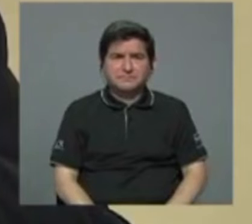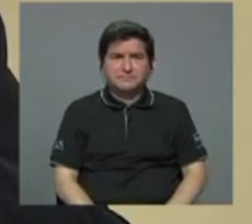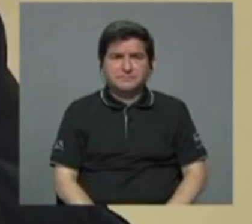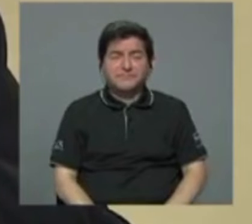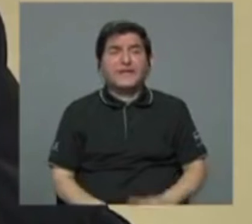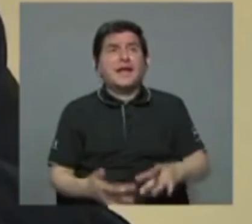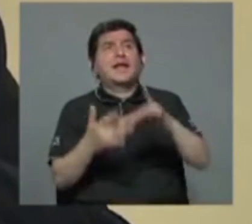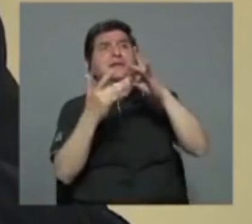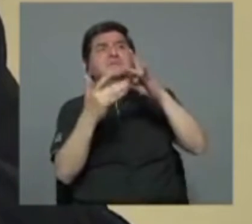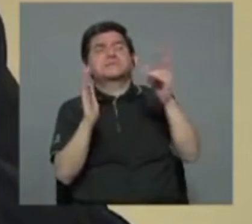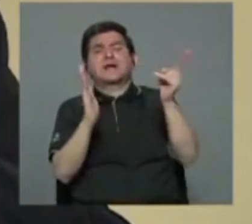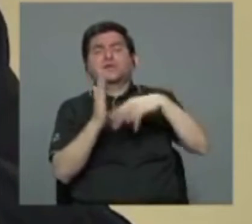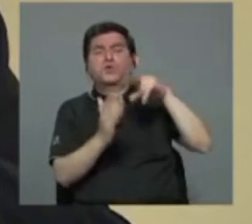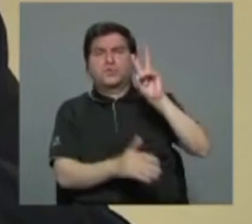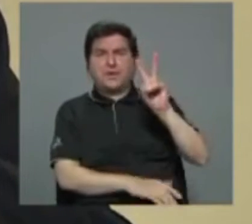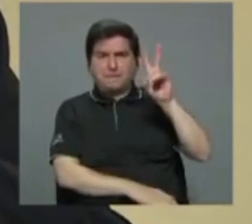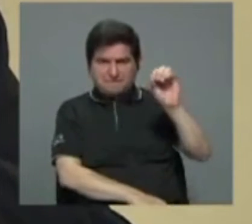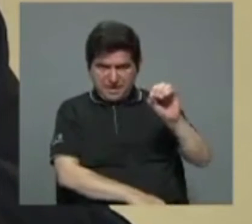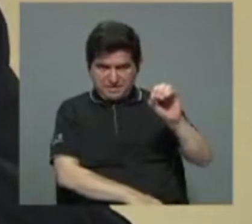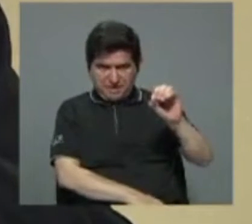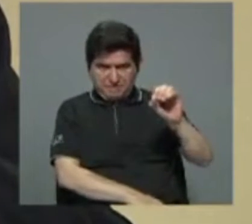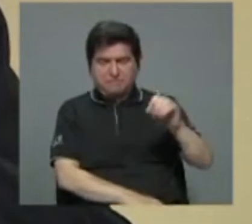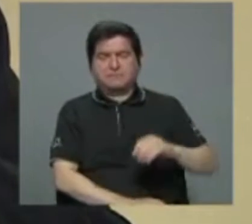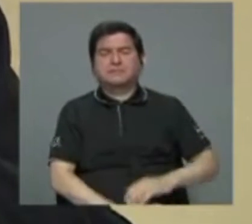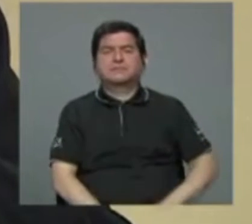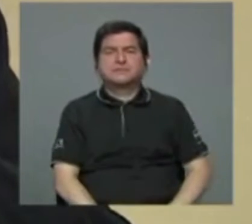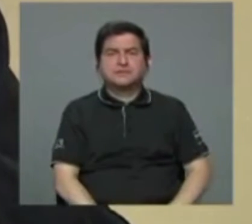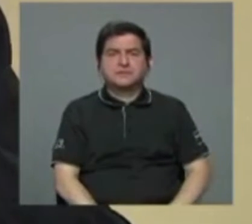sobre todo en 2020, donde